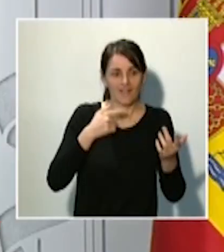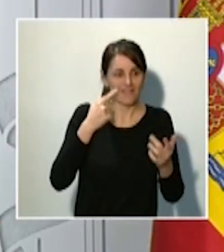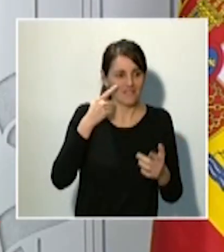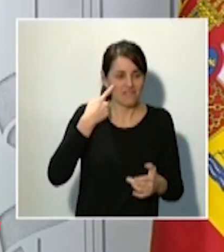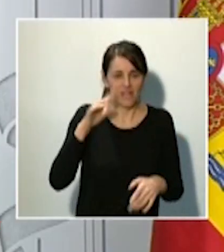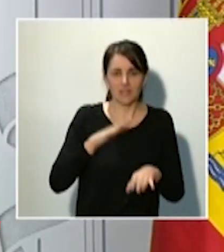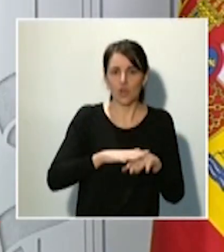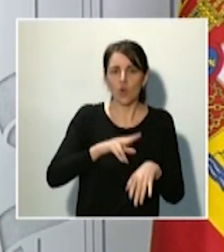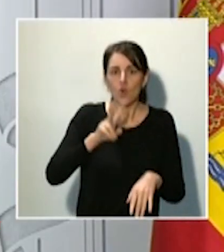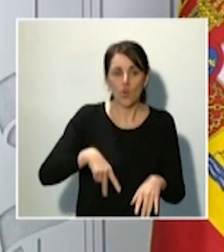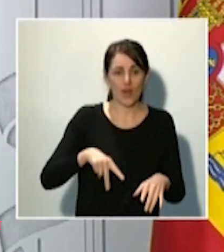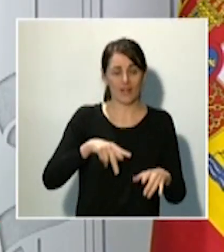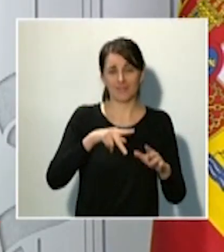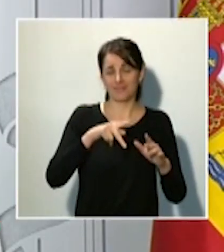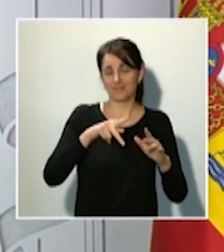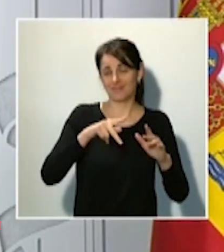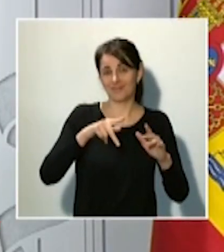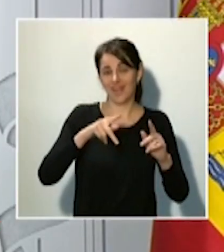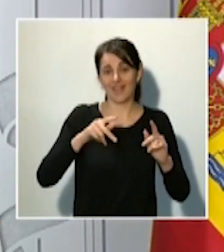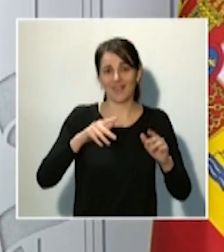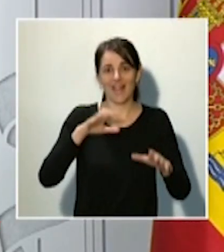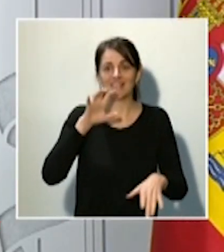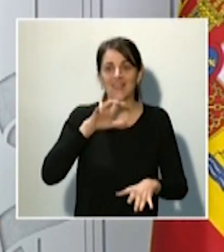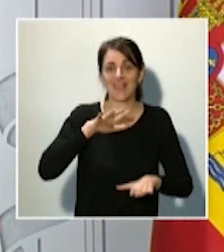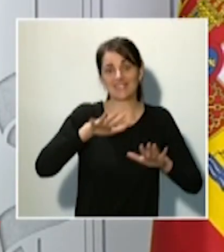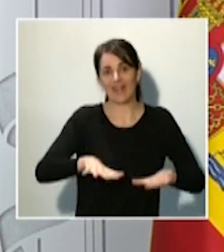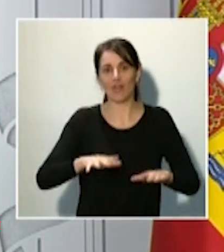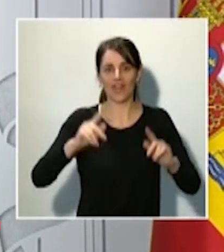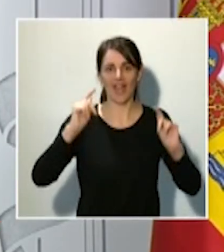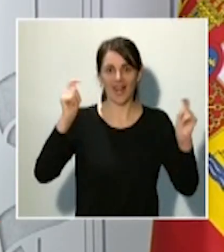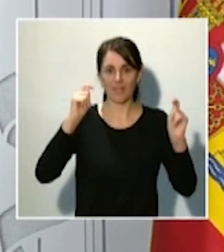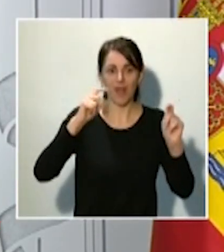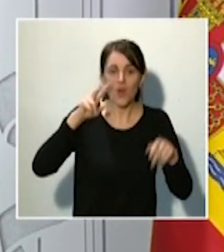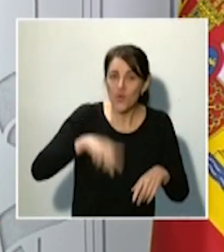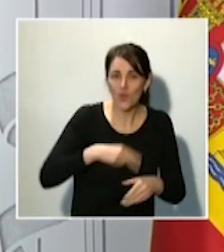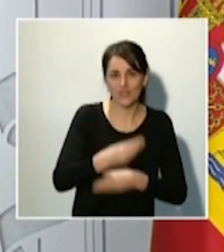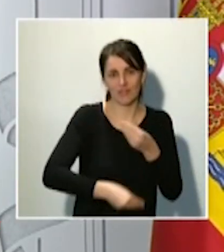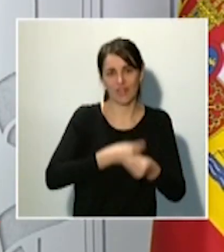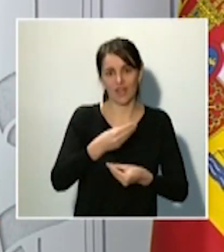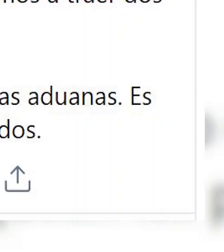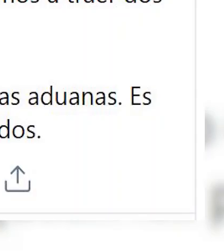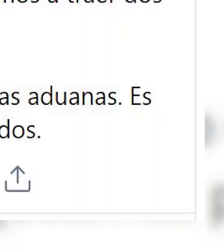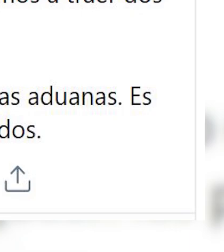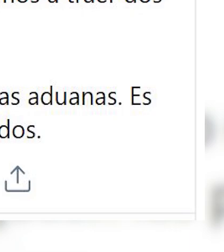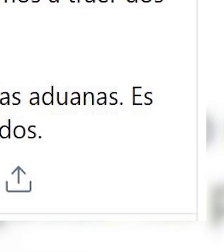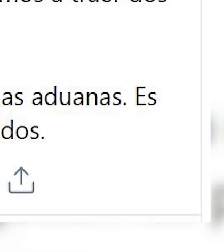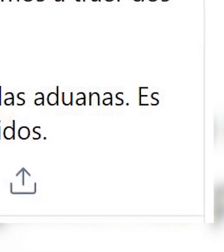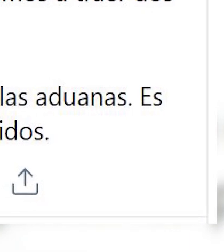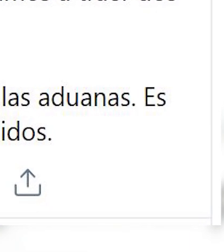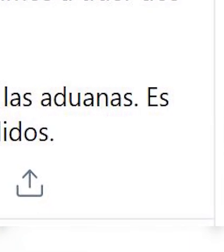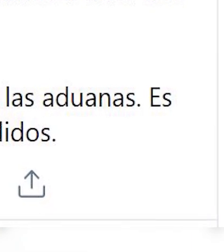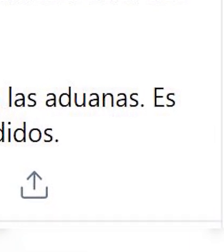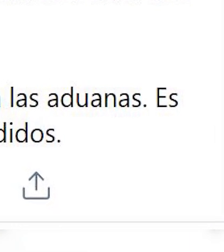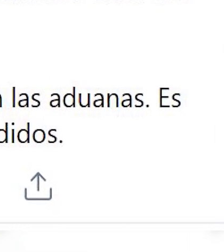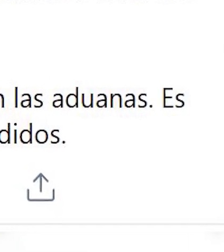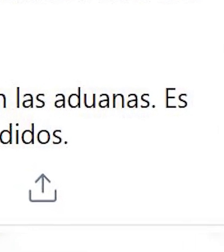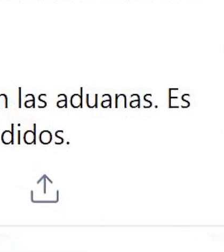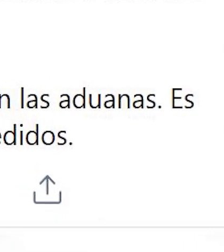compra. Nosotros hemos mandado hoy mismo a Madrid 324.000 mascarillas.